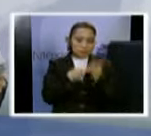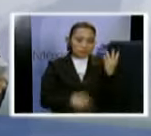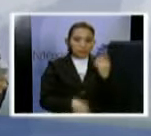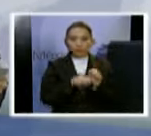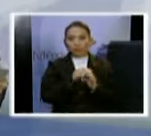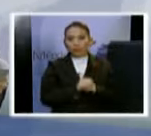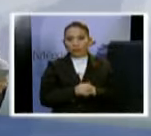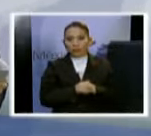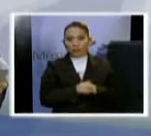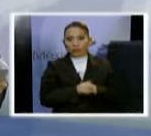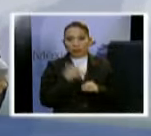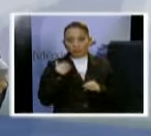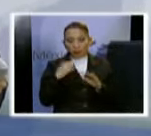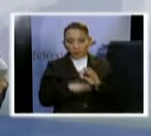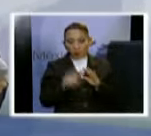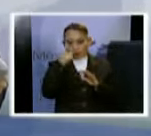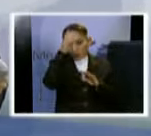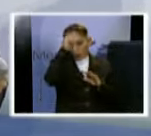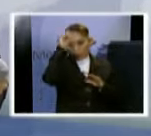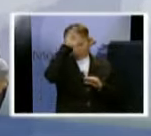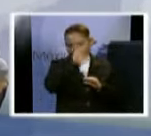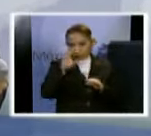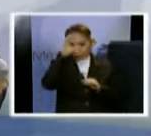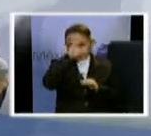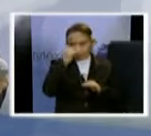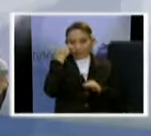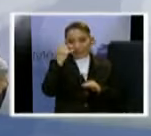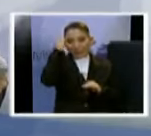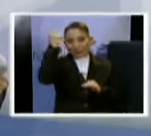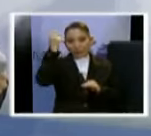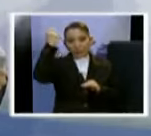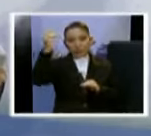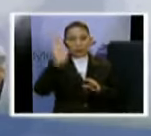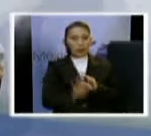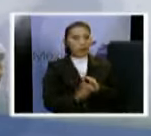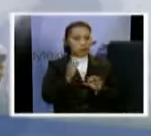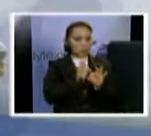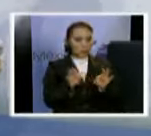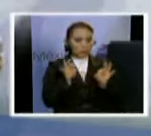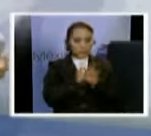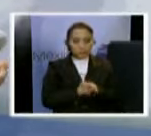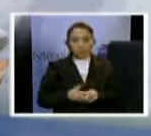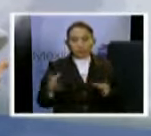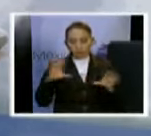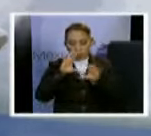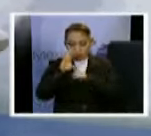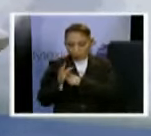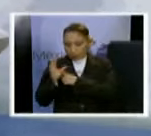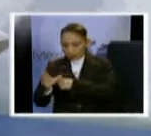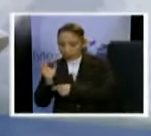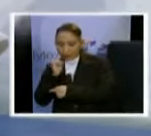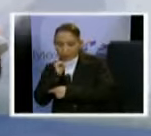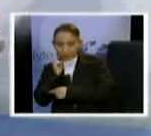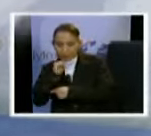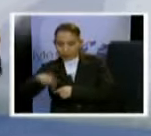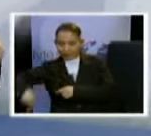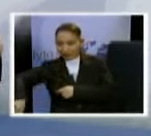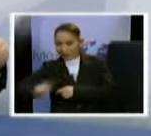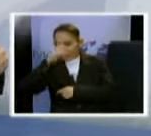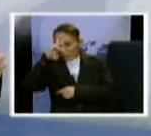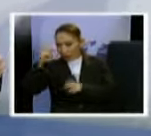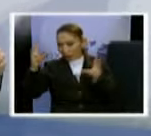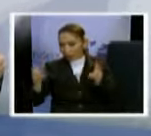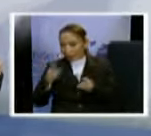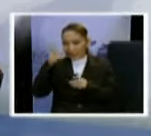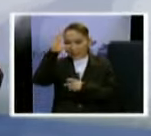Y vamos a avanzar un acuerdo científico y tecnológico que parece muy importante. Las comisiones legislativas mexicanas en esta